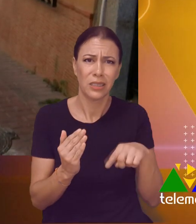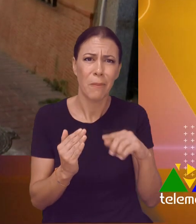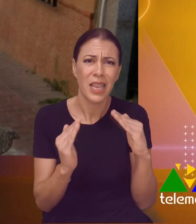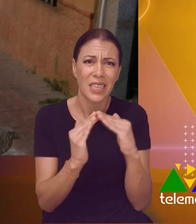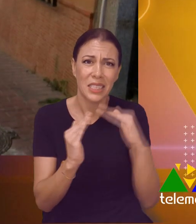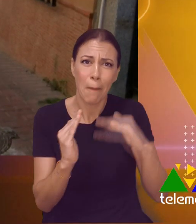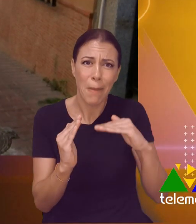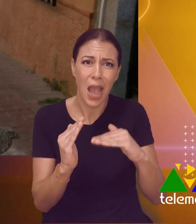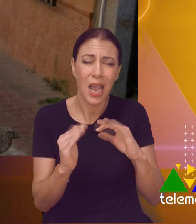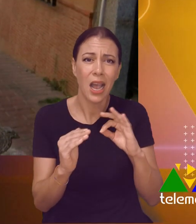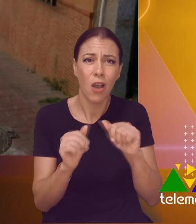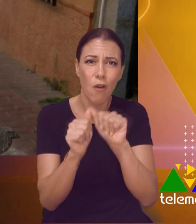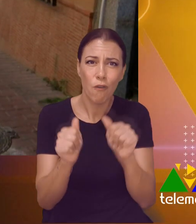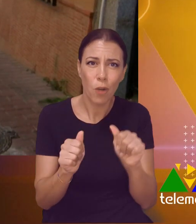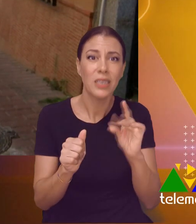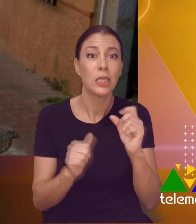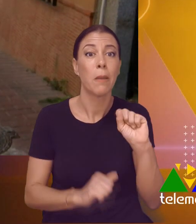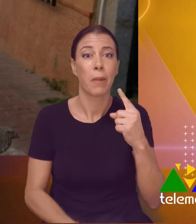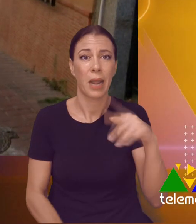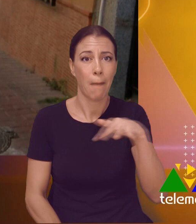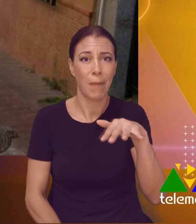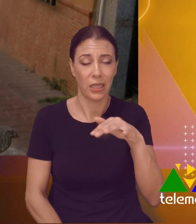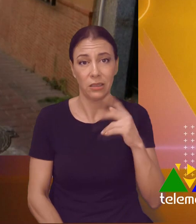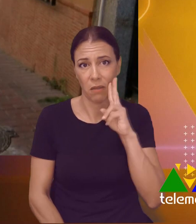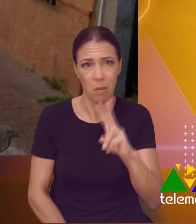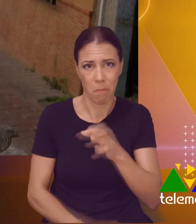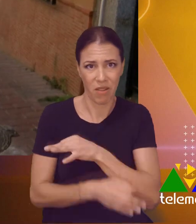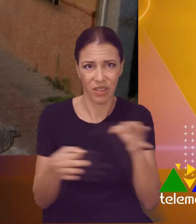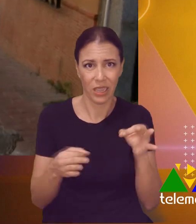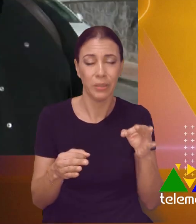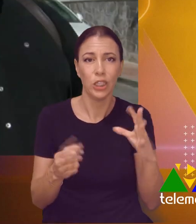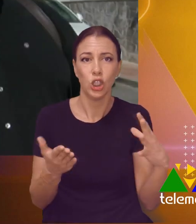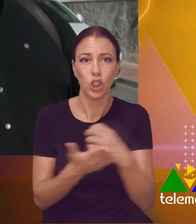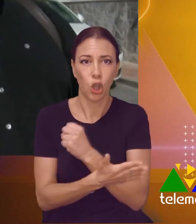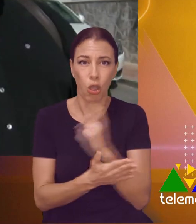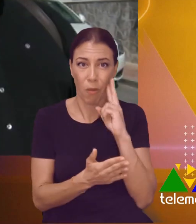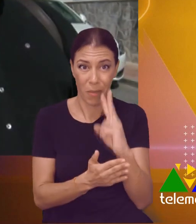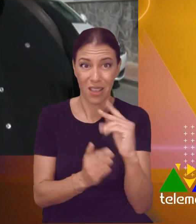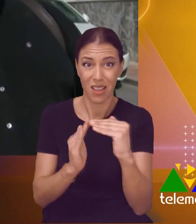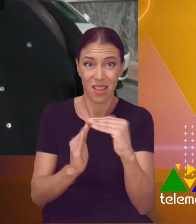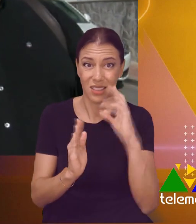¿no? Una planta típica, se puede ver perfectamente todos los laterales de la calle,